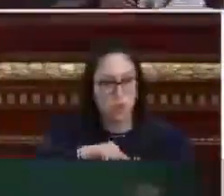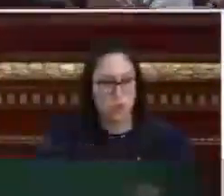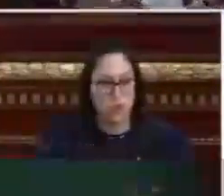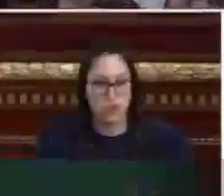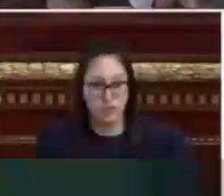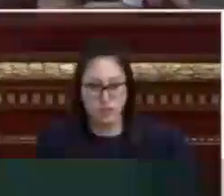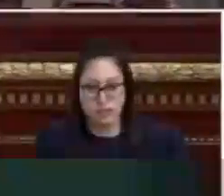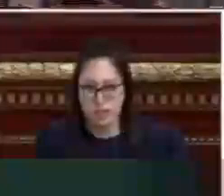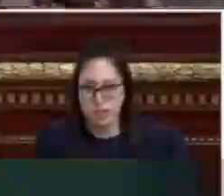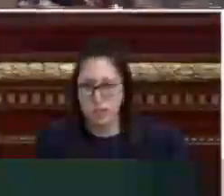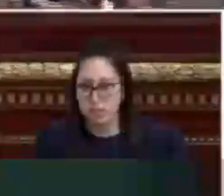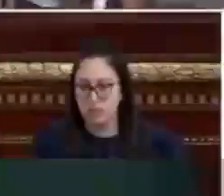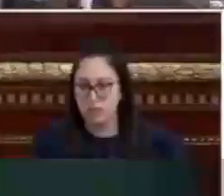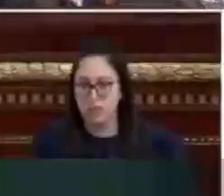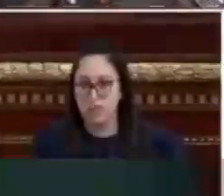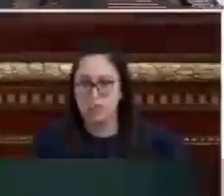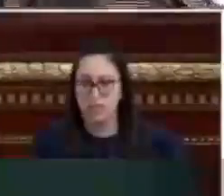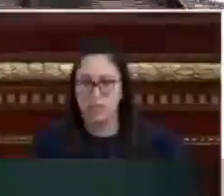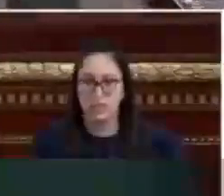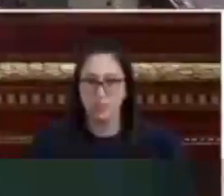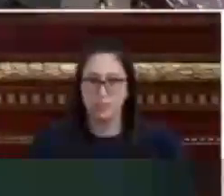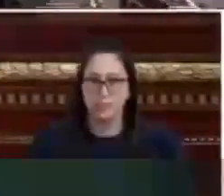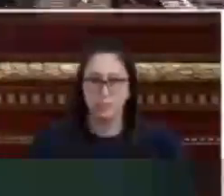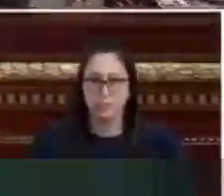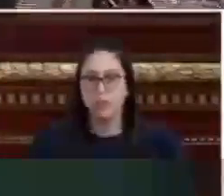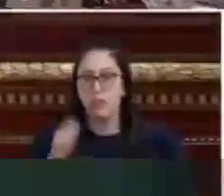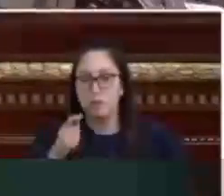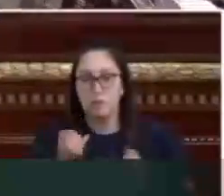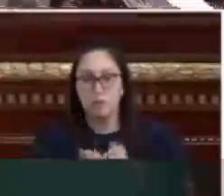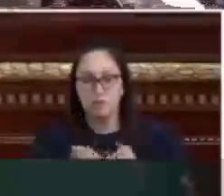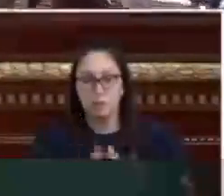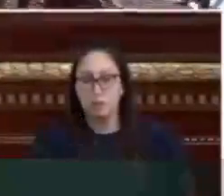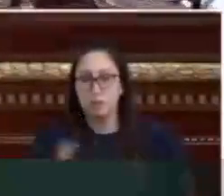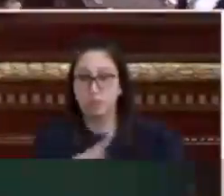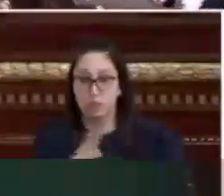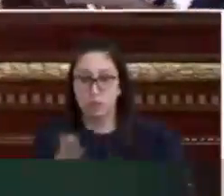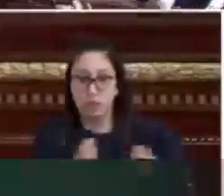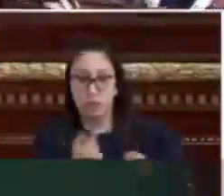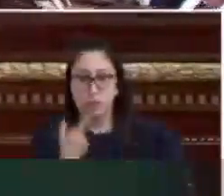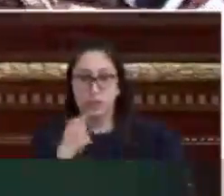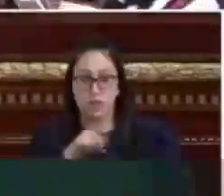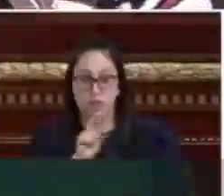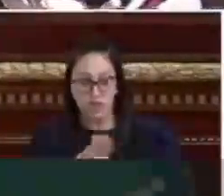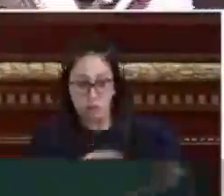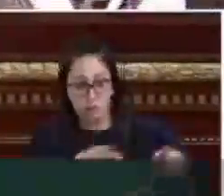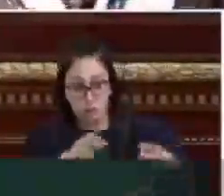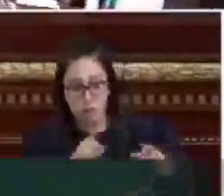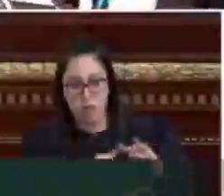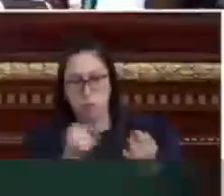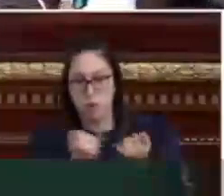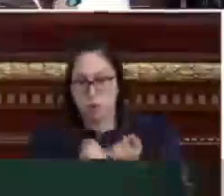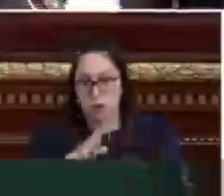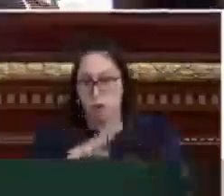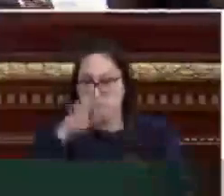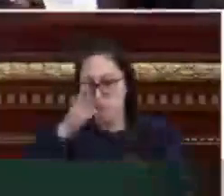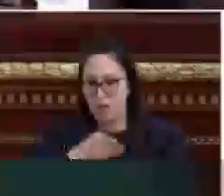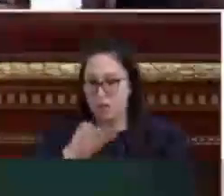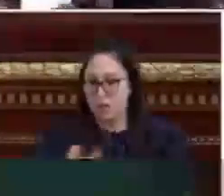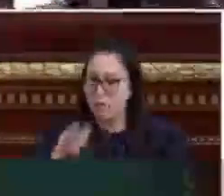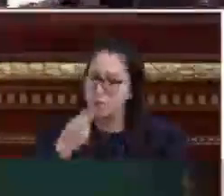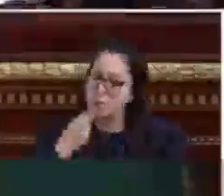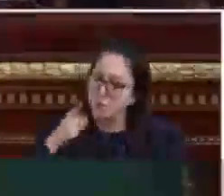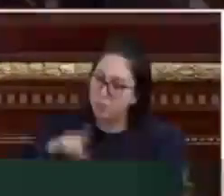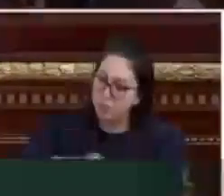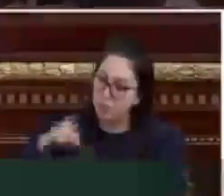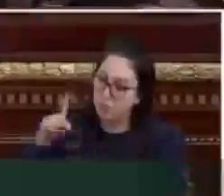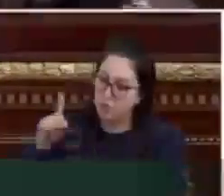han reportado la presencia de estos aparatos voladores no tripulados y se dicen en incertidumbre, pues no saben si son